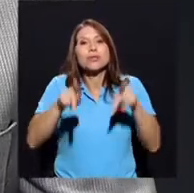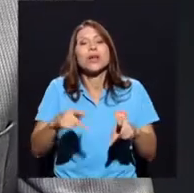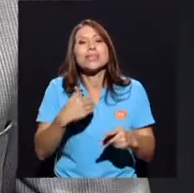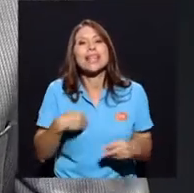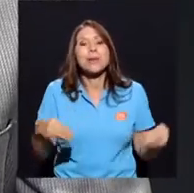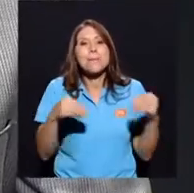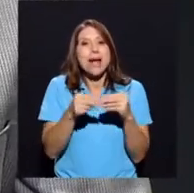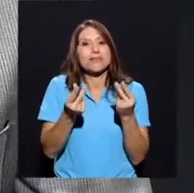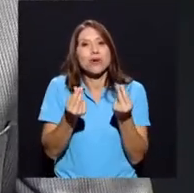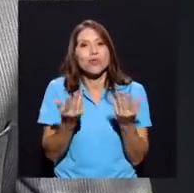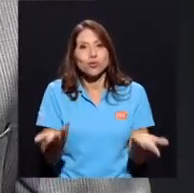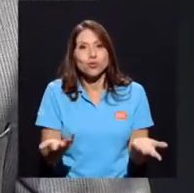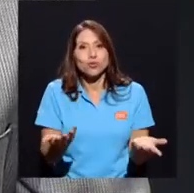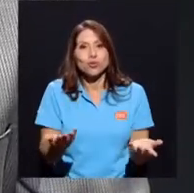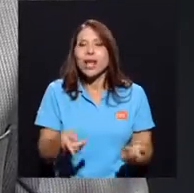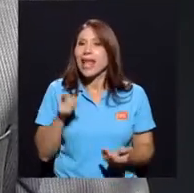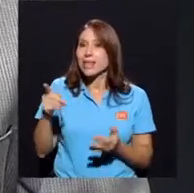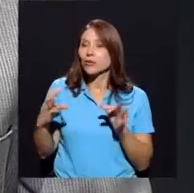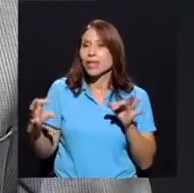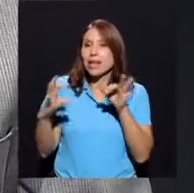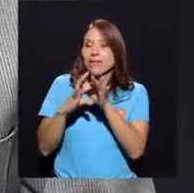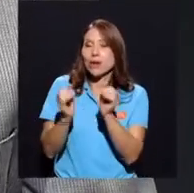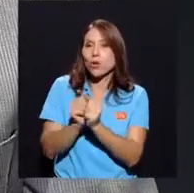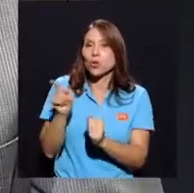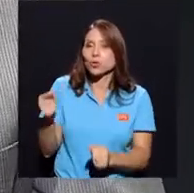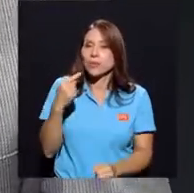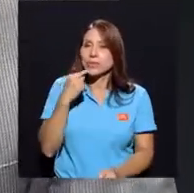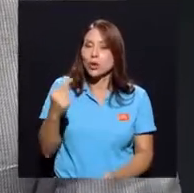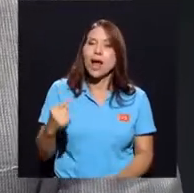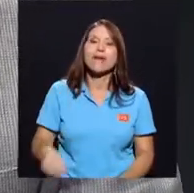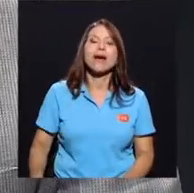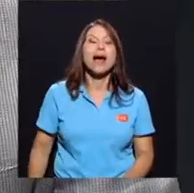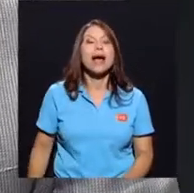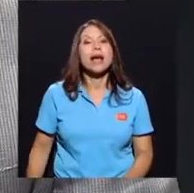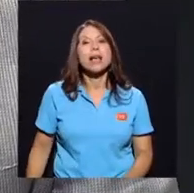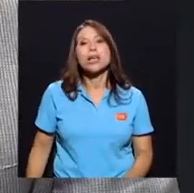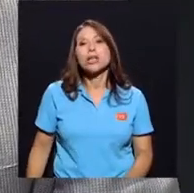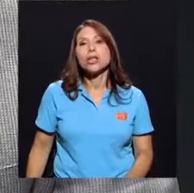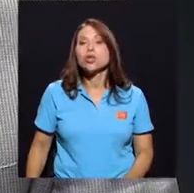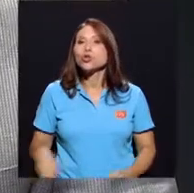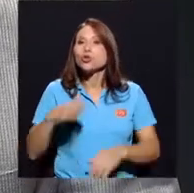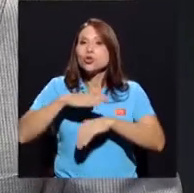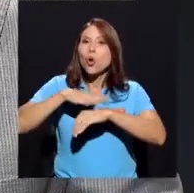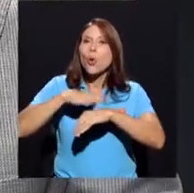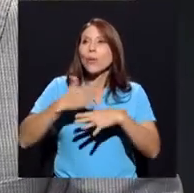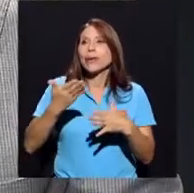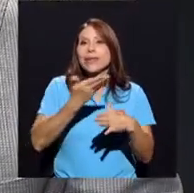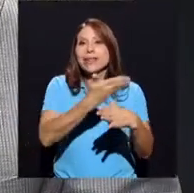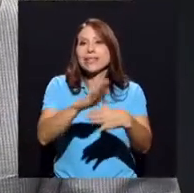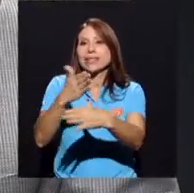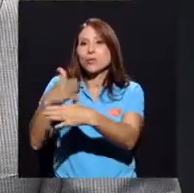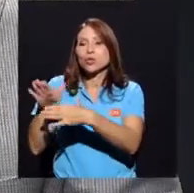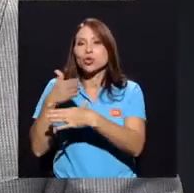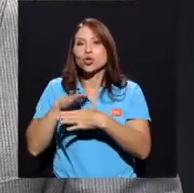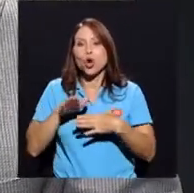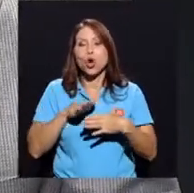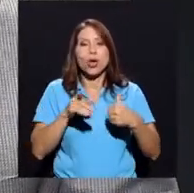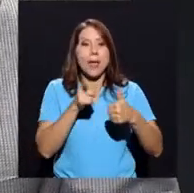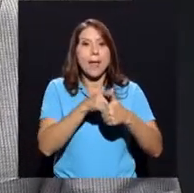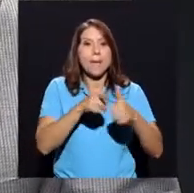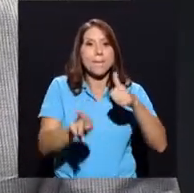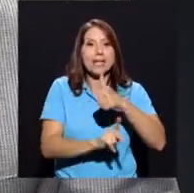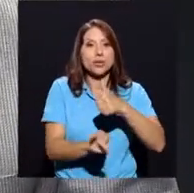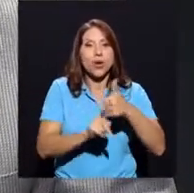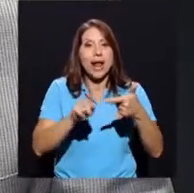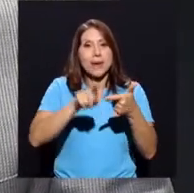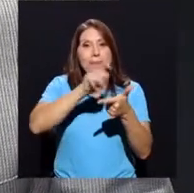lo que usted mencionaba de este la distribución que puede hacerse entre lo que es preescolar primaria secundaria